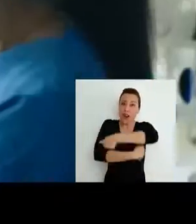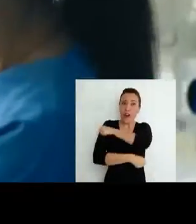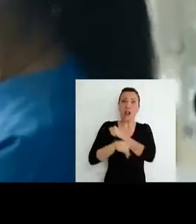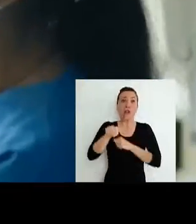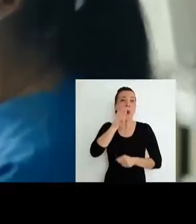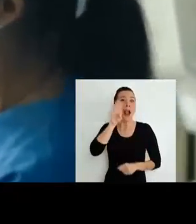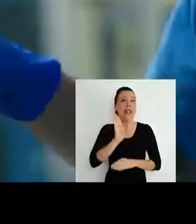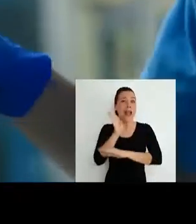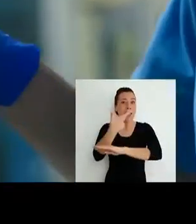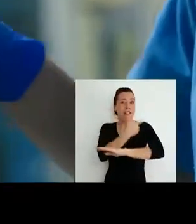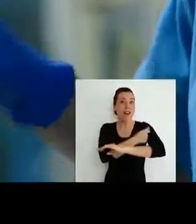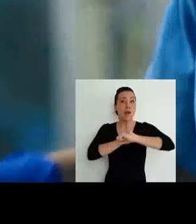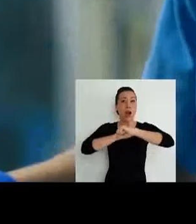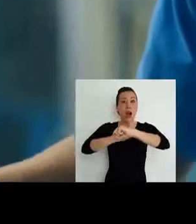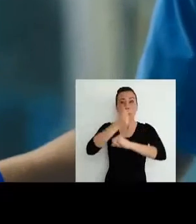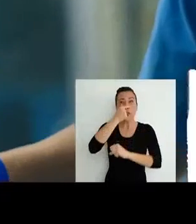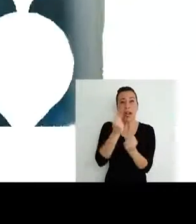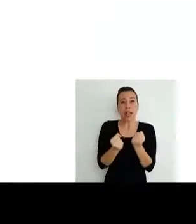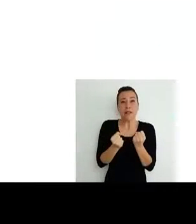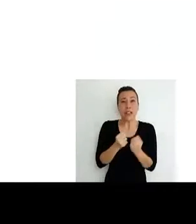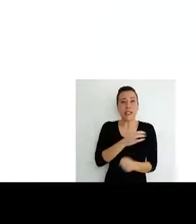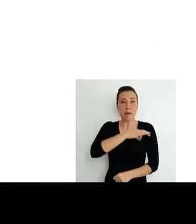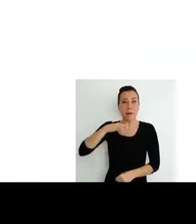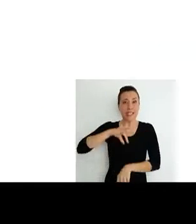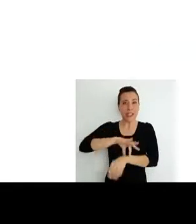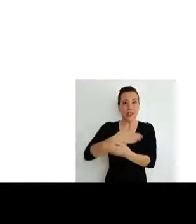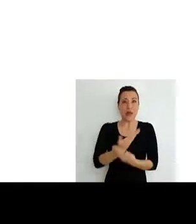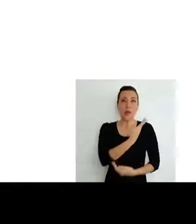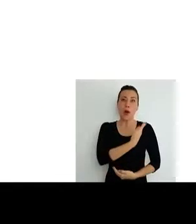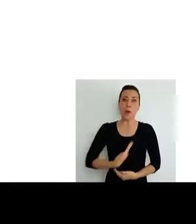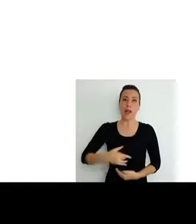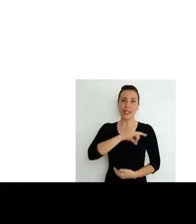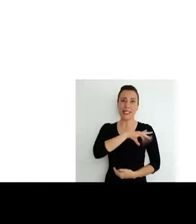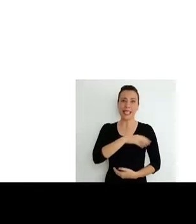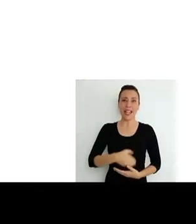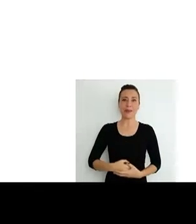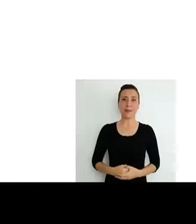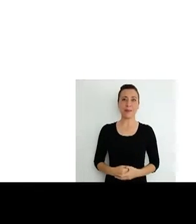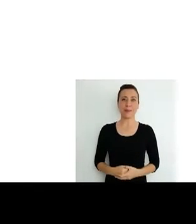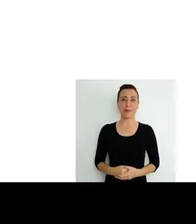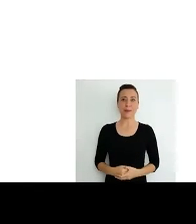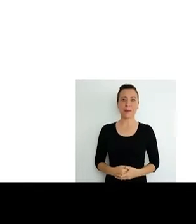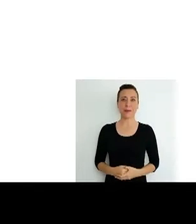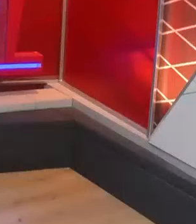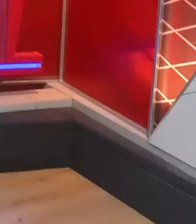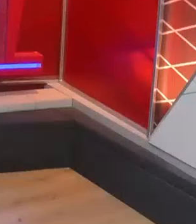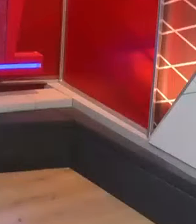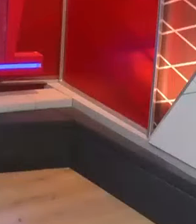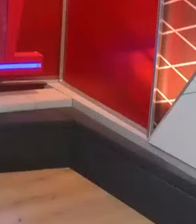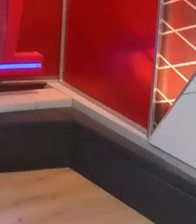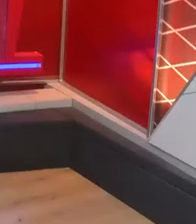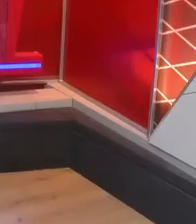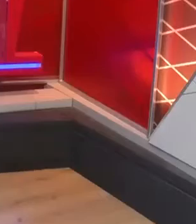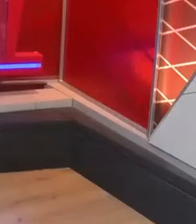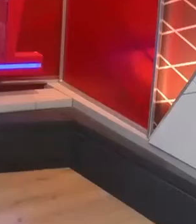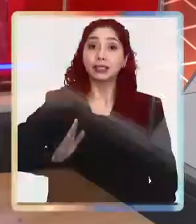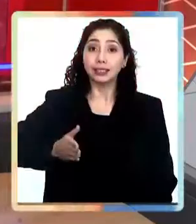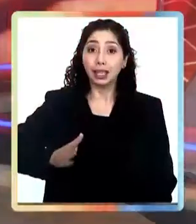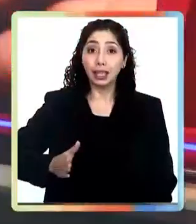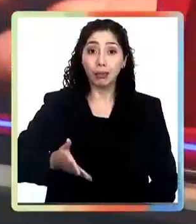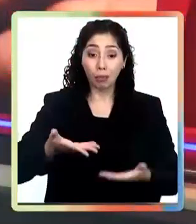vacuna te contra la influenza ministerio de salud gobierno de chile y